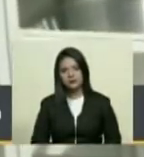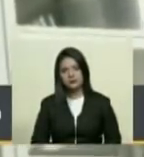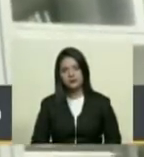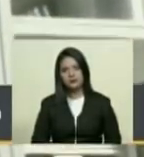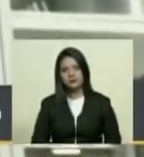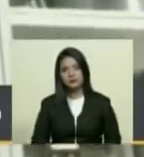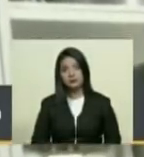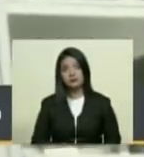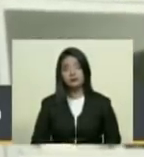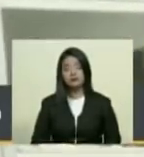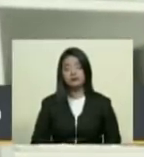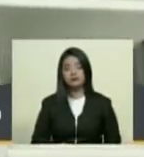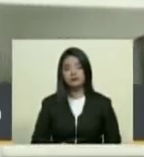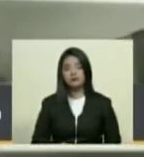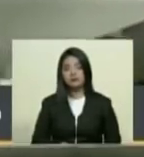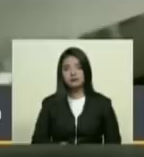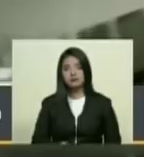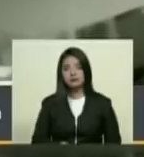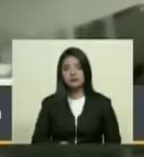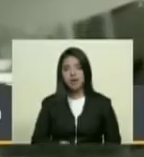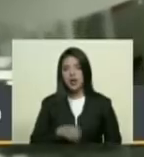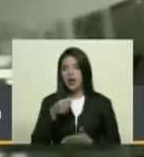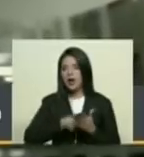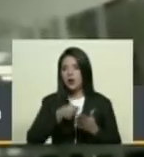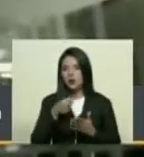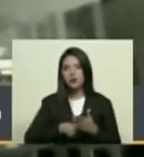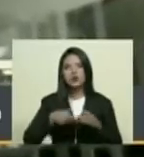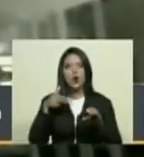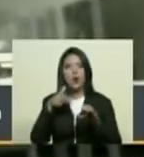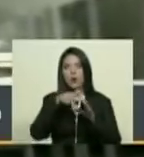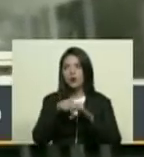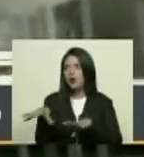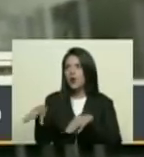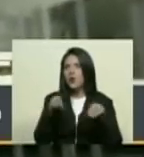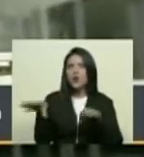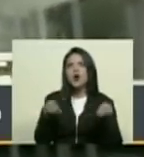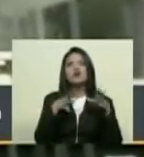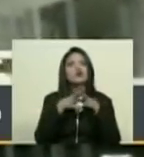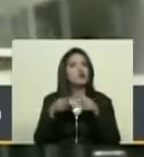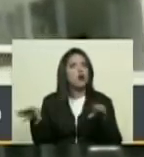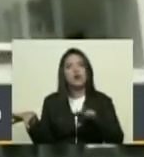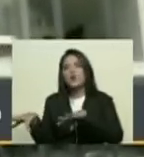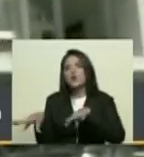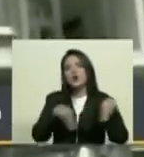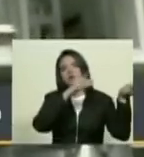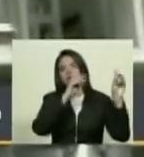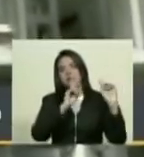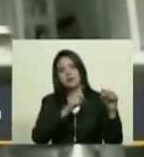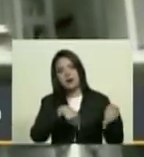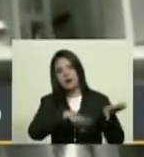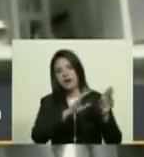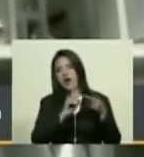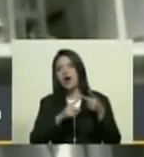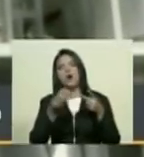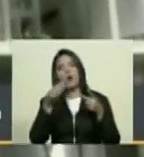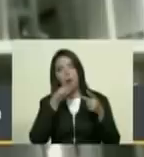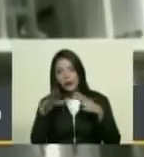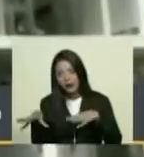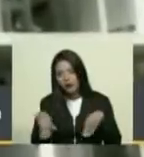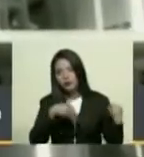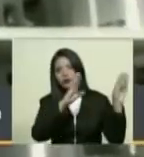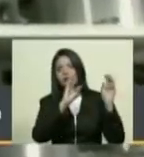La lucha que tienen contra el contrabando de combustible, que todos se lo llevan para allá, de alimentos.